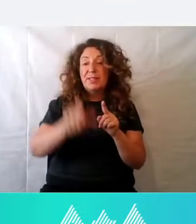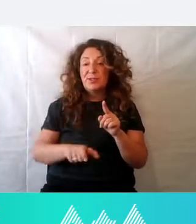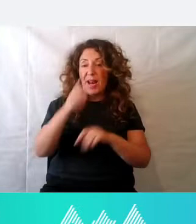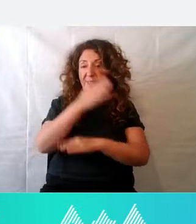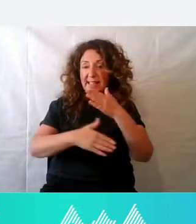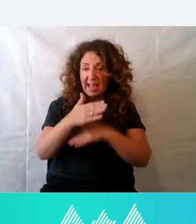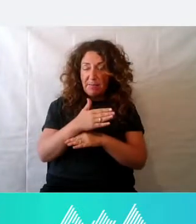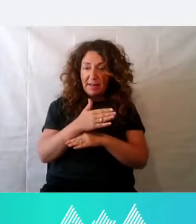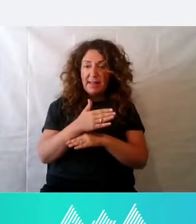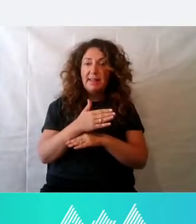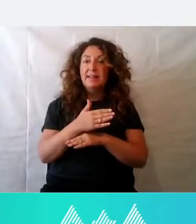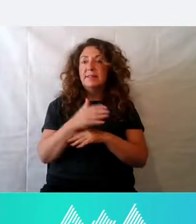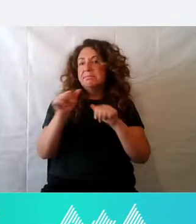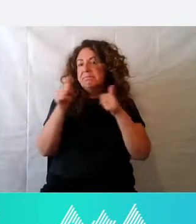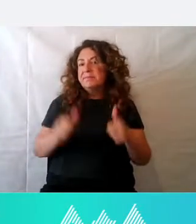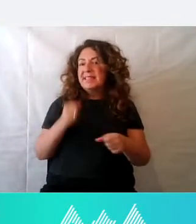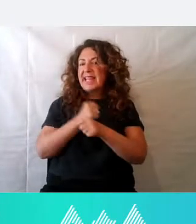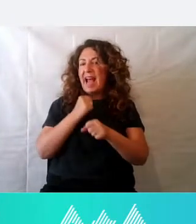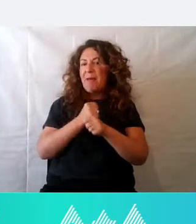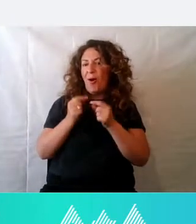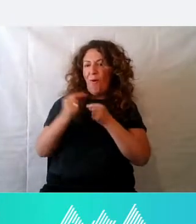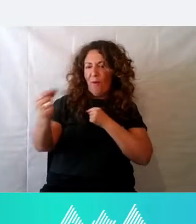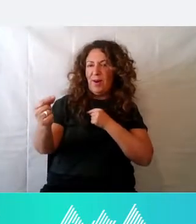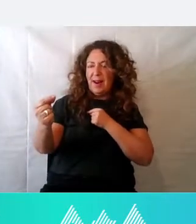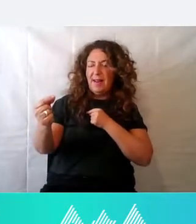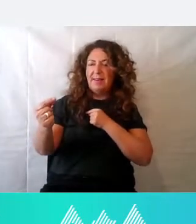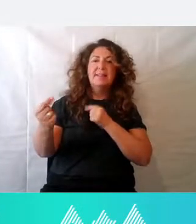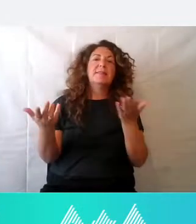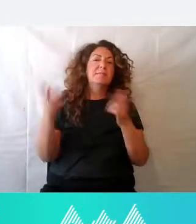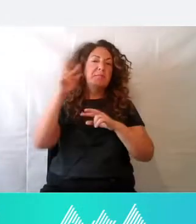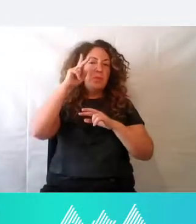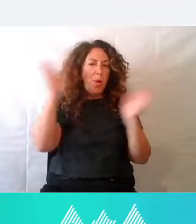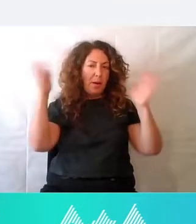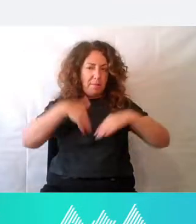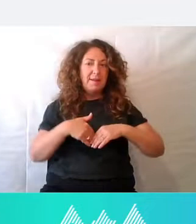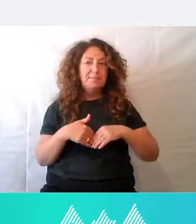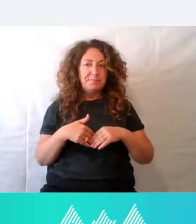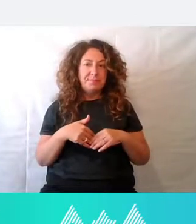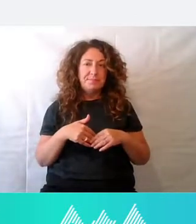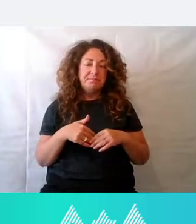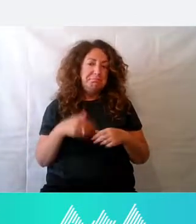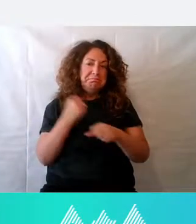modelo de trabajo remoto no tenga ningún problema a la hora de trabajar con otra